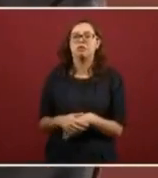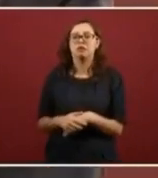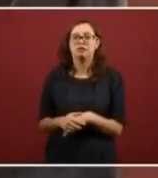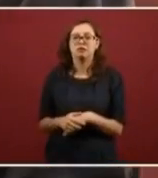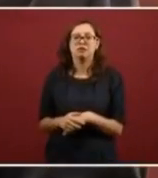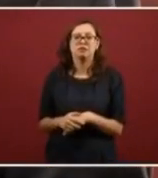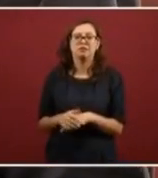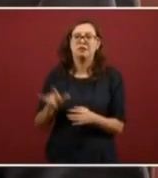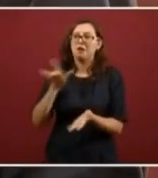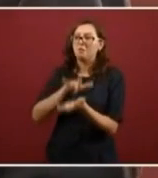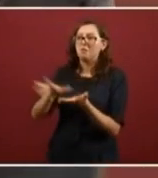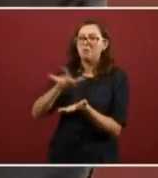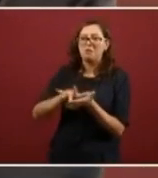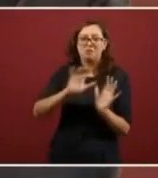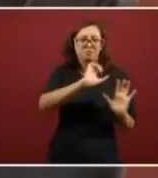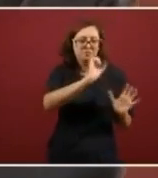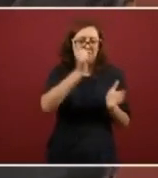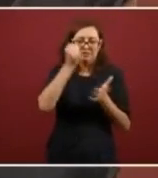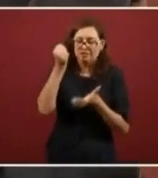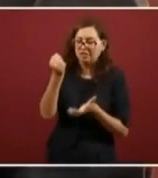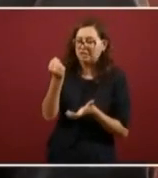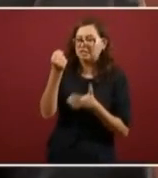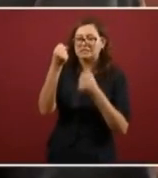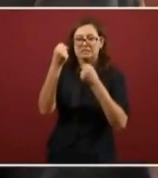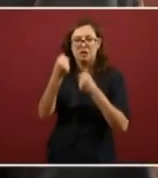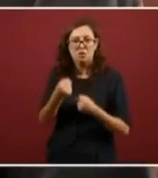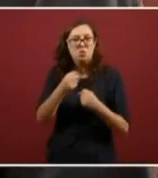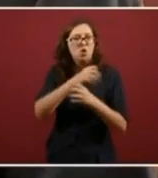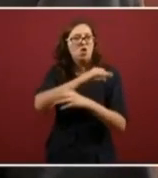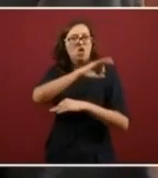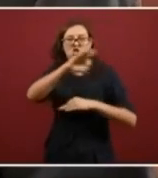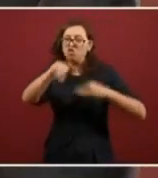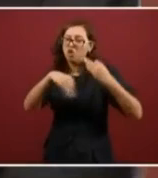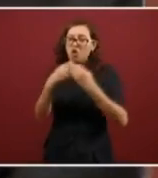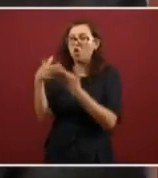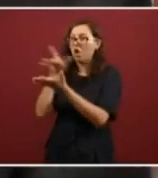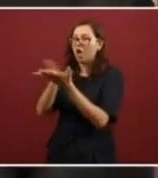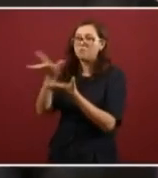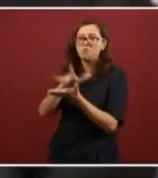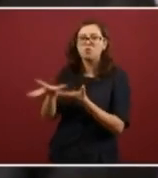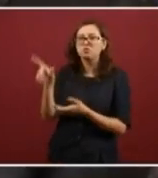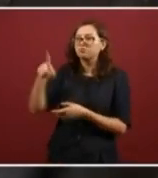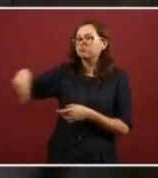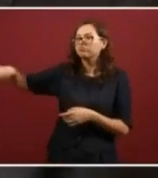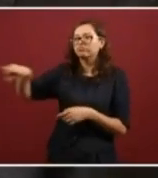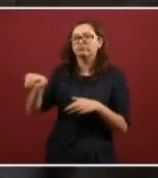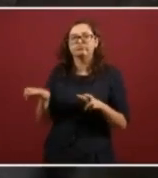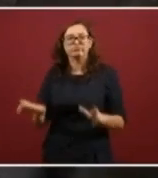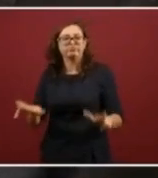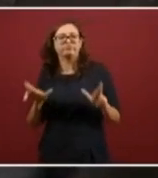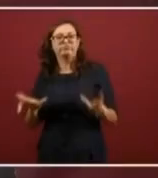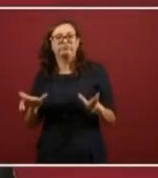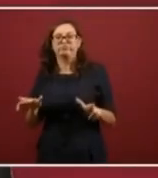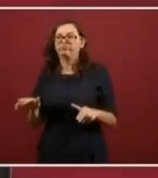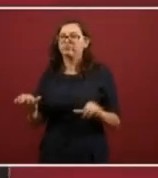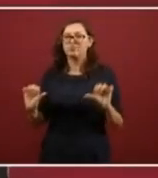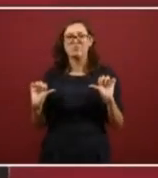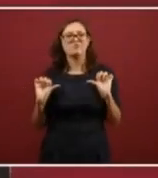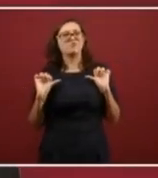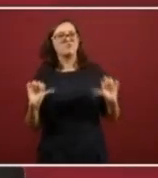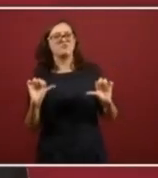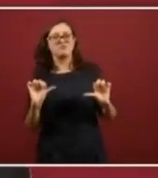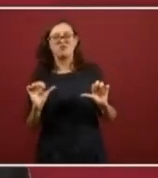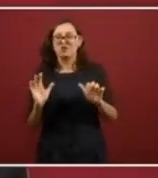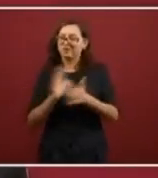quedaba arriba, el seguro, todo. Entonces, eso ya no. Tenemos que